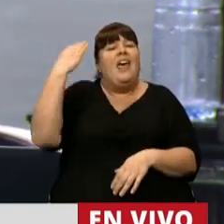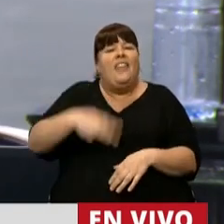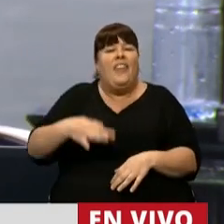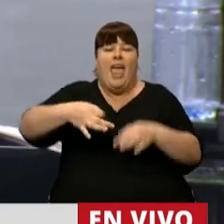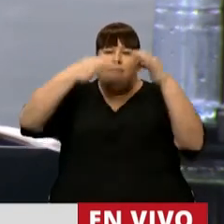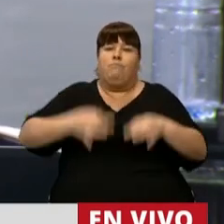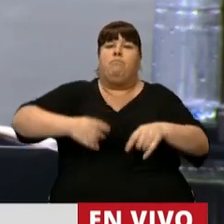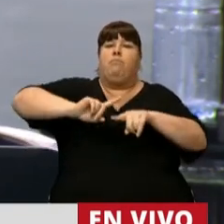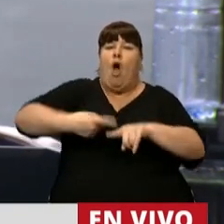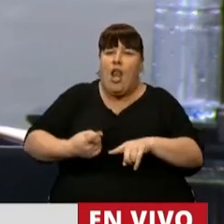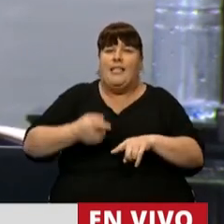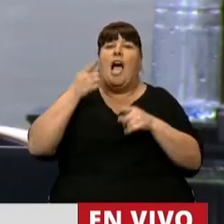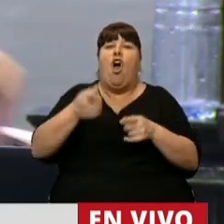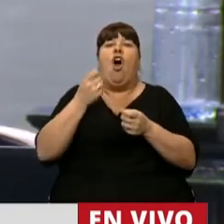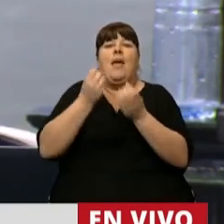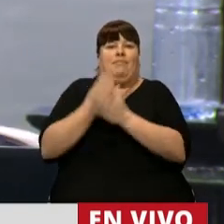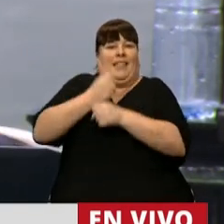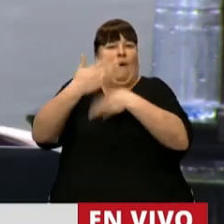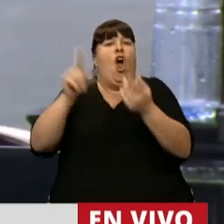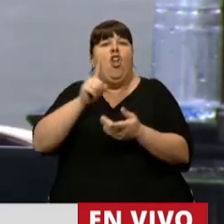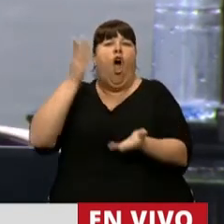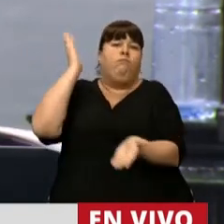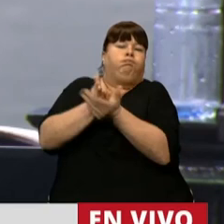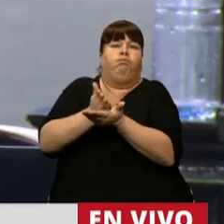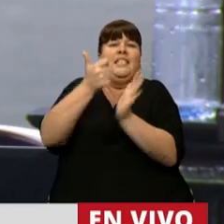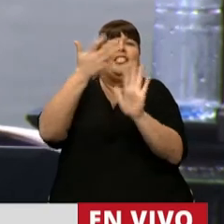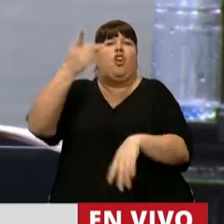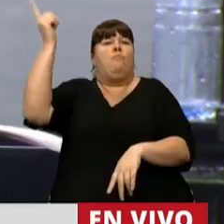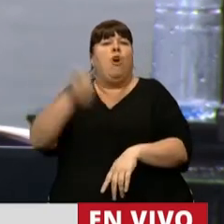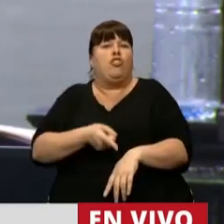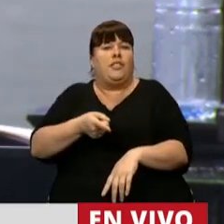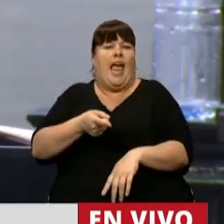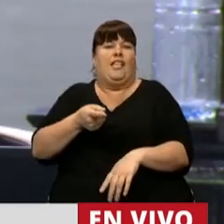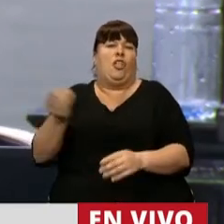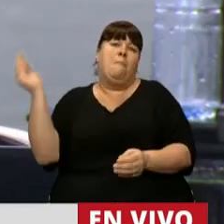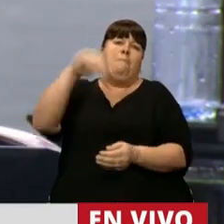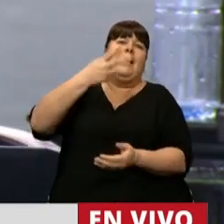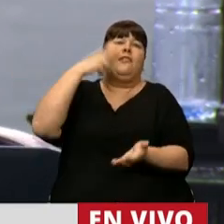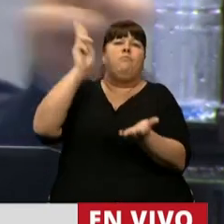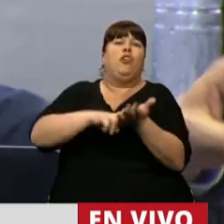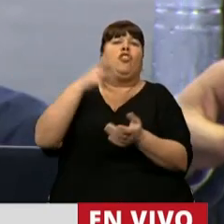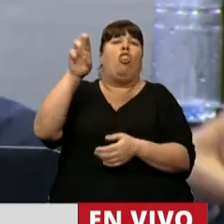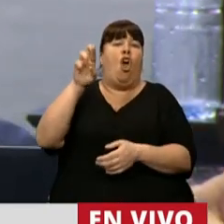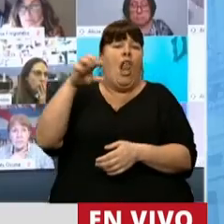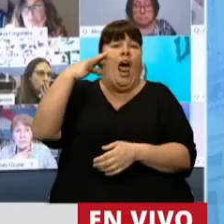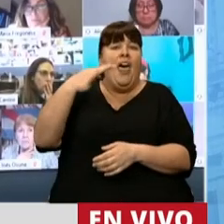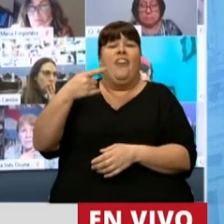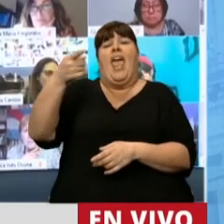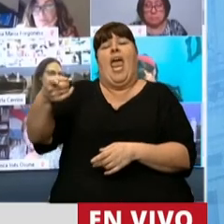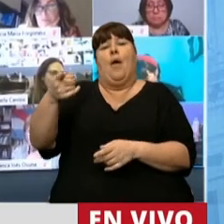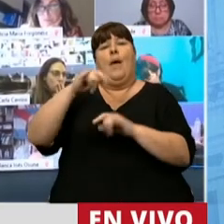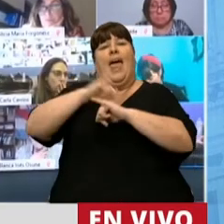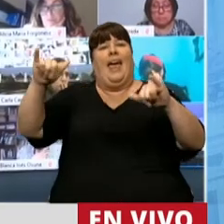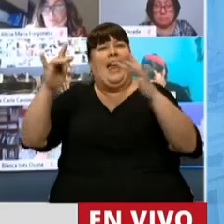una clara política con los emprendedores, no castigarlos con el 65% de recargo del impuesto del dólar cuando tienen que publicar en